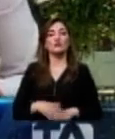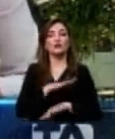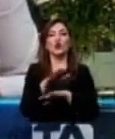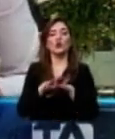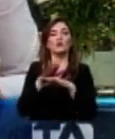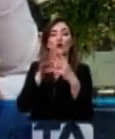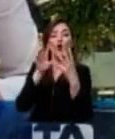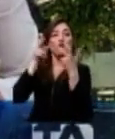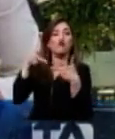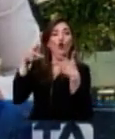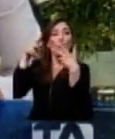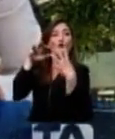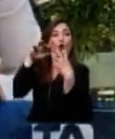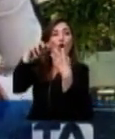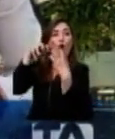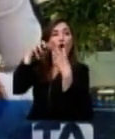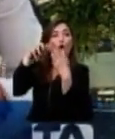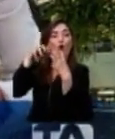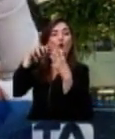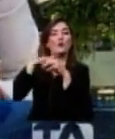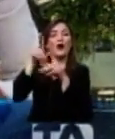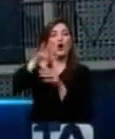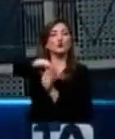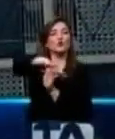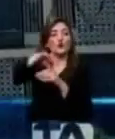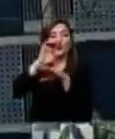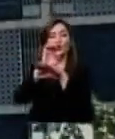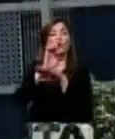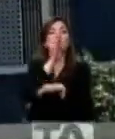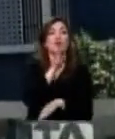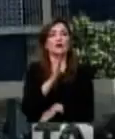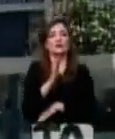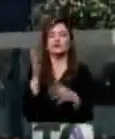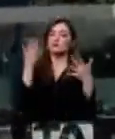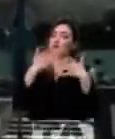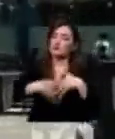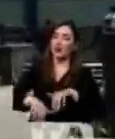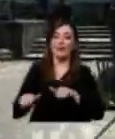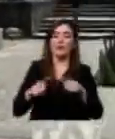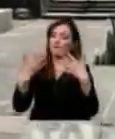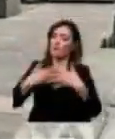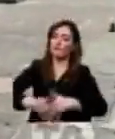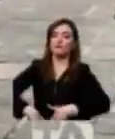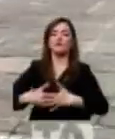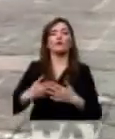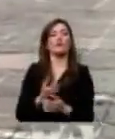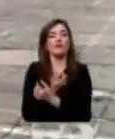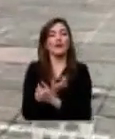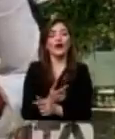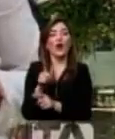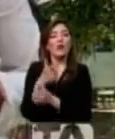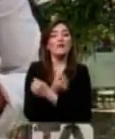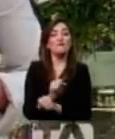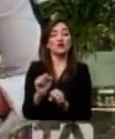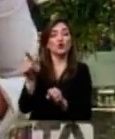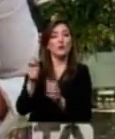través de una videoconferencia desde el consulado de ecuador en bélgica al finalizar esta diligencia el defensor de rafael correa